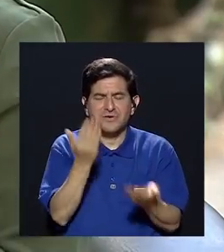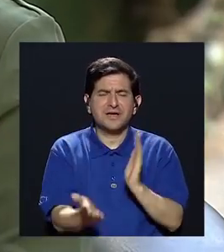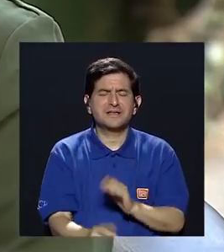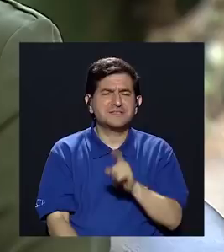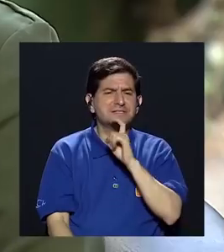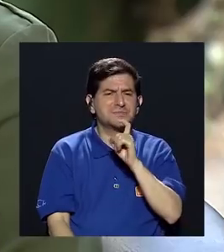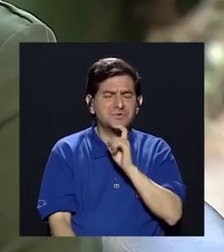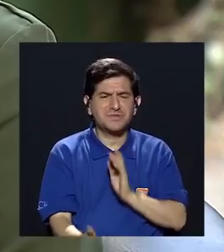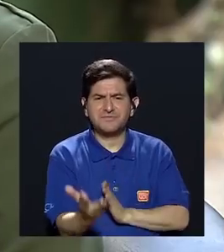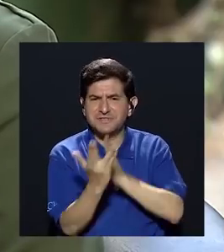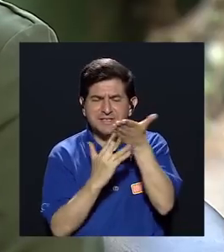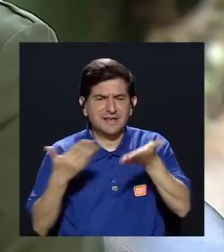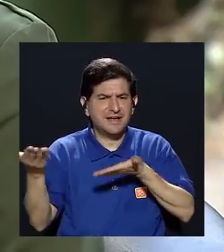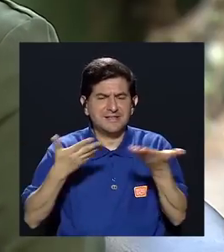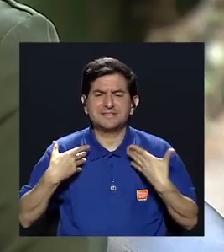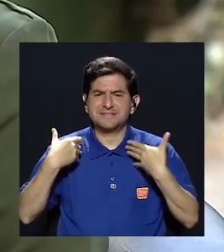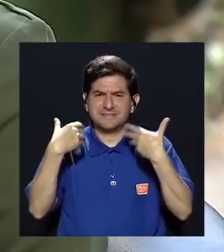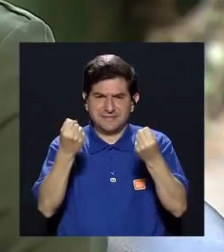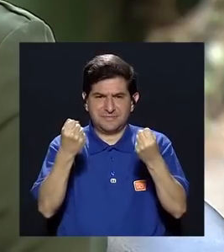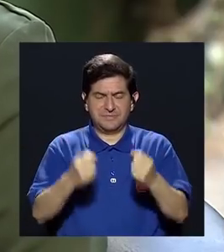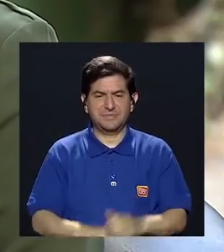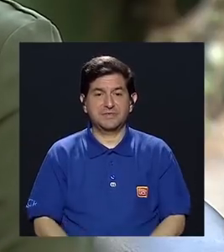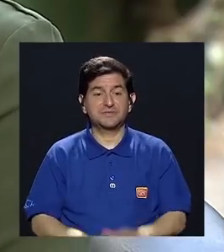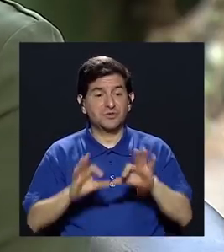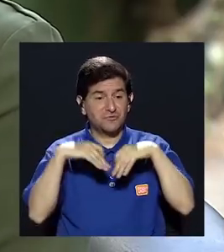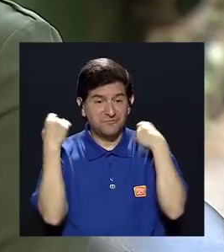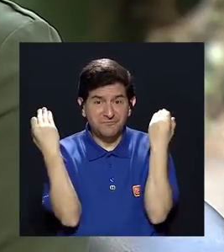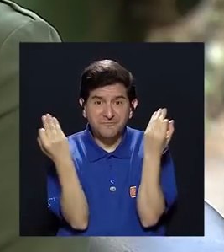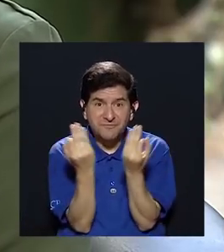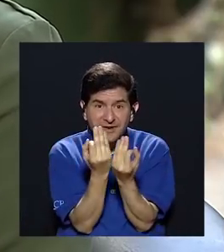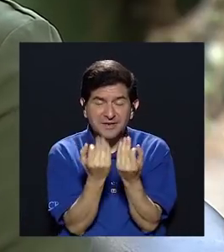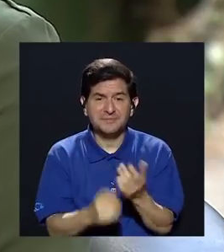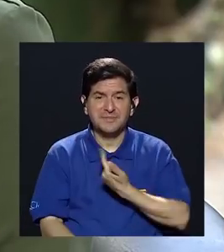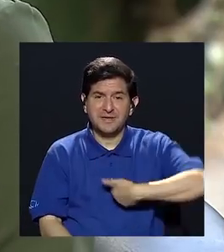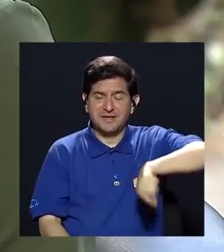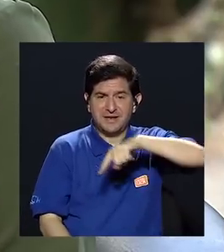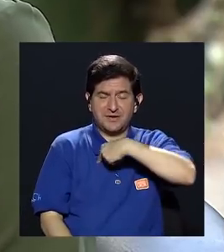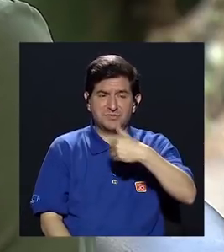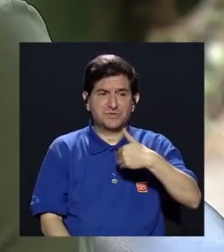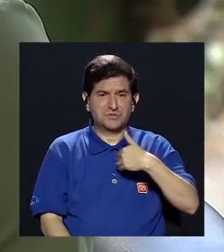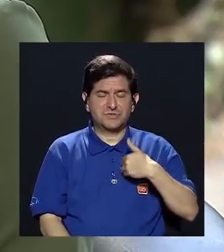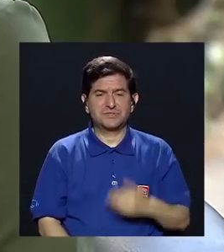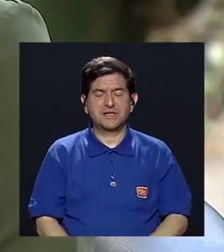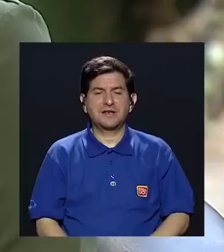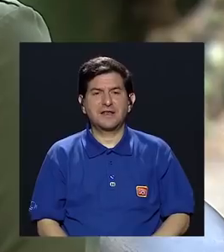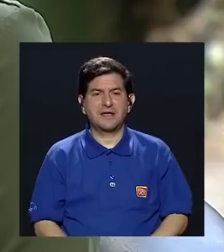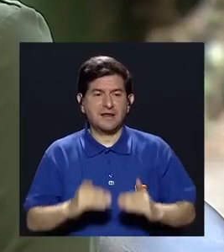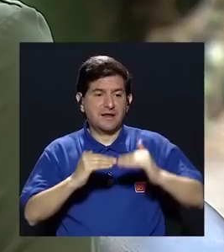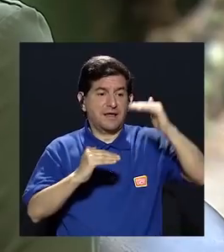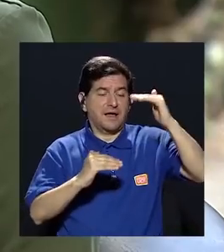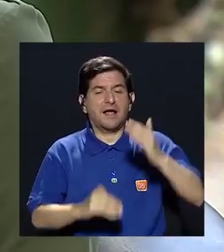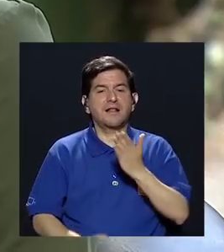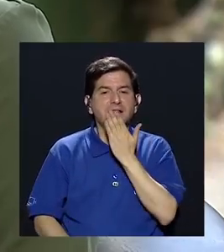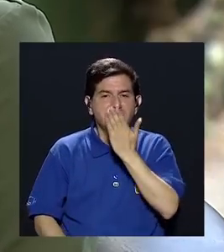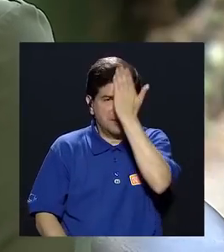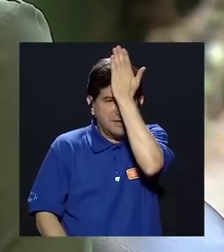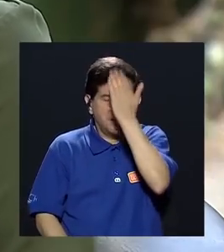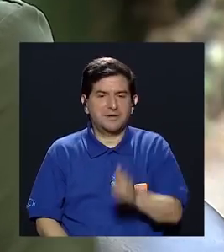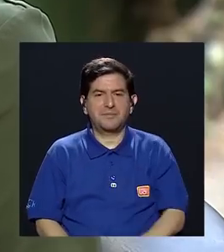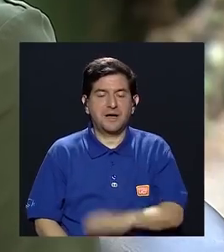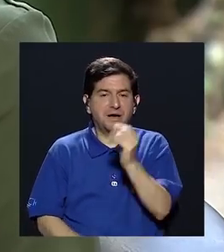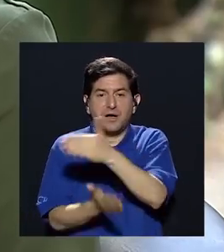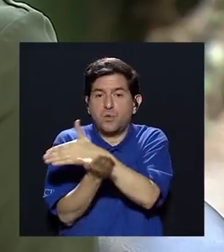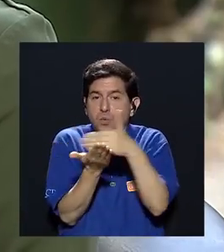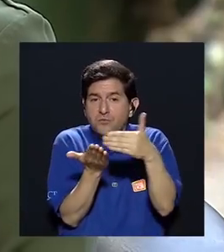difícil acceso a los servicios de salud, que son familias que nosotros tenemos en Alta Talamanca, tenemos en las